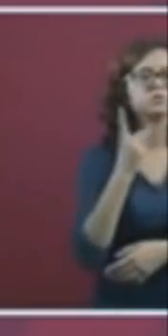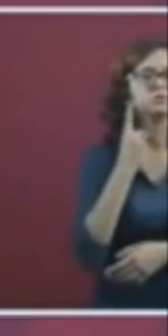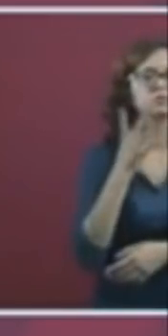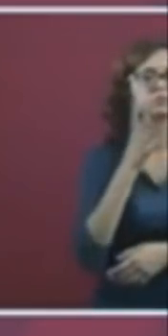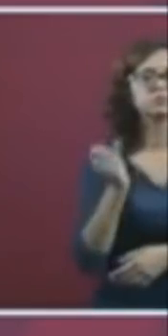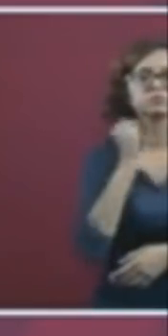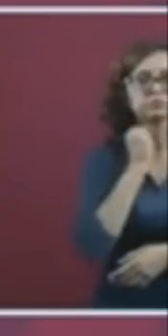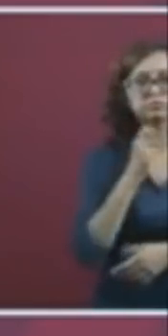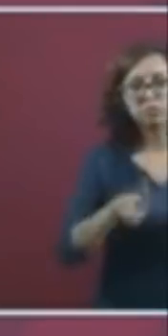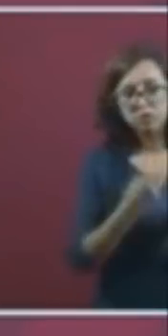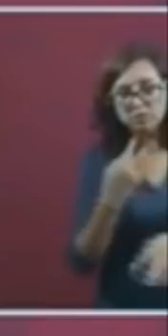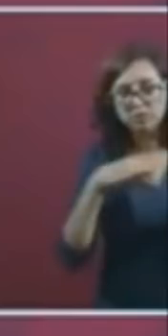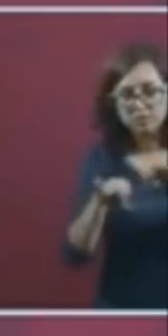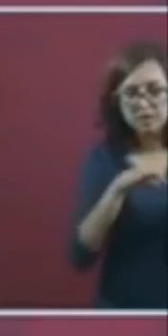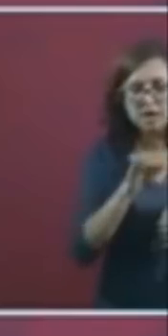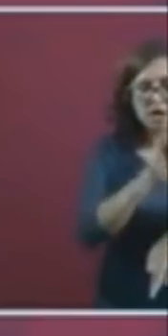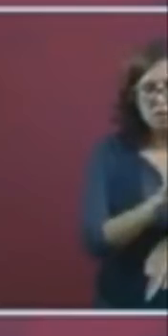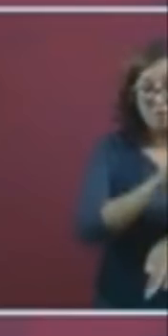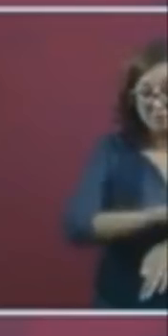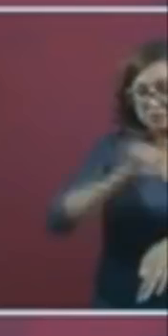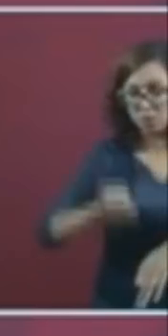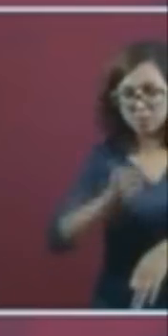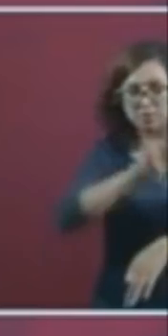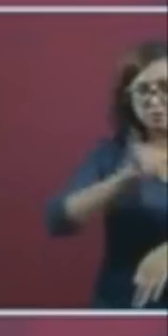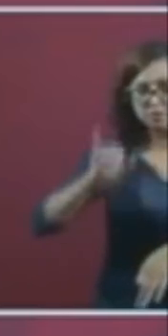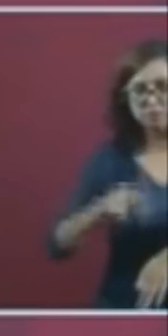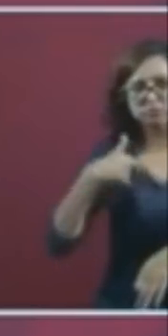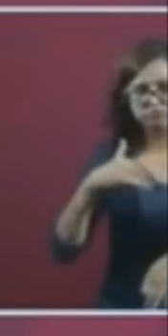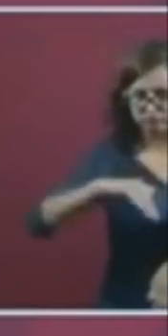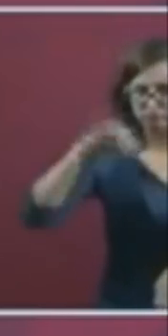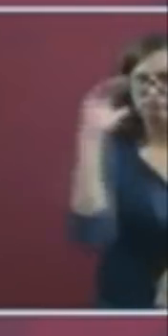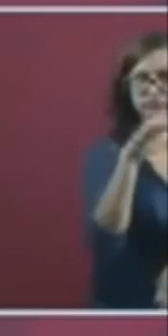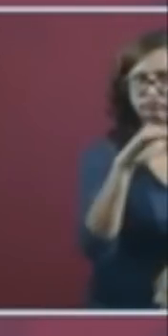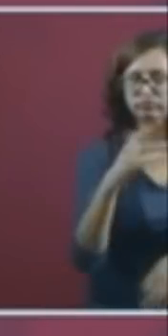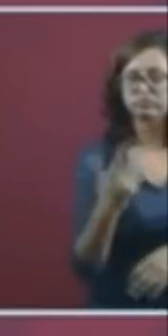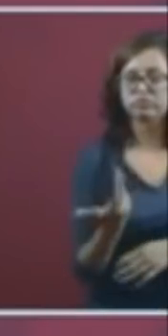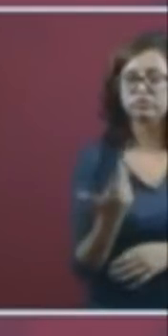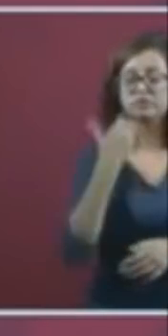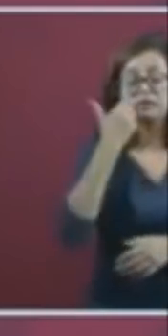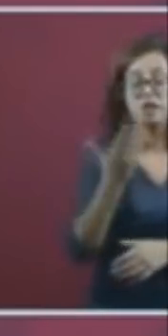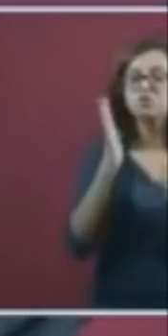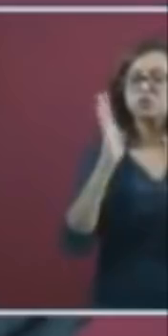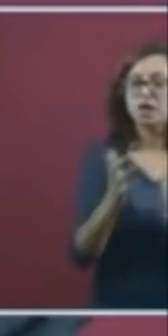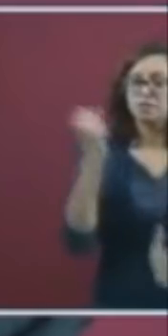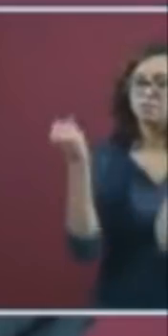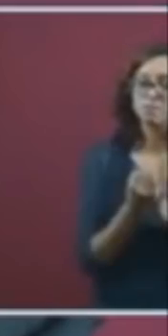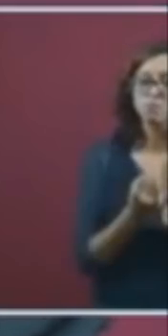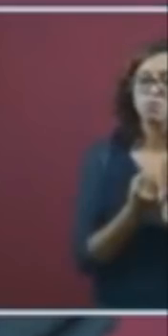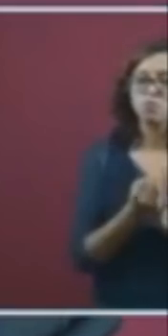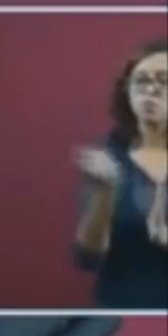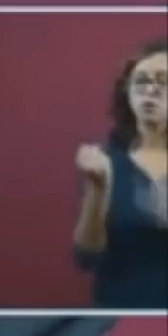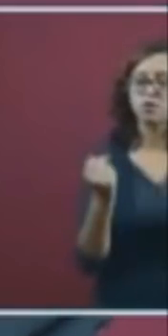Como lo anunció el mandatario, se preservan los 38 planes y programas básicos de la Administración Federal actual. Entre otros